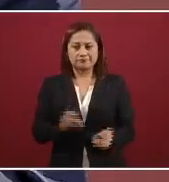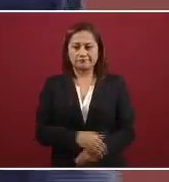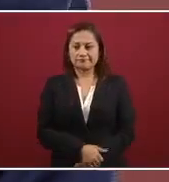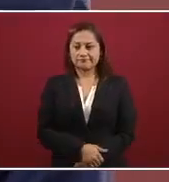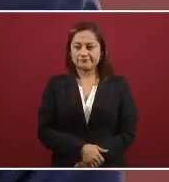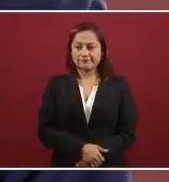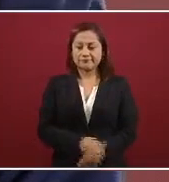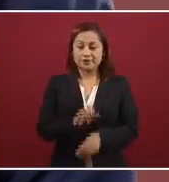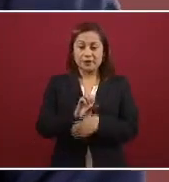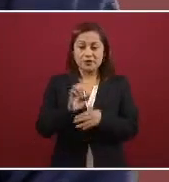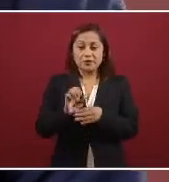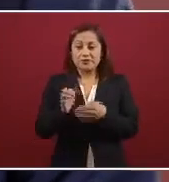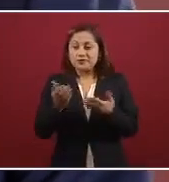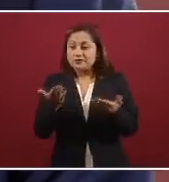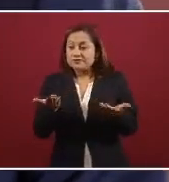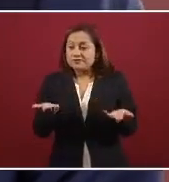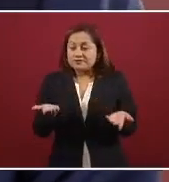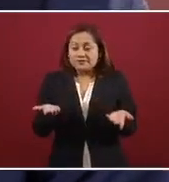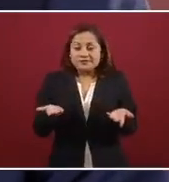no hay